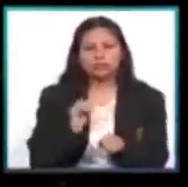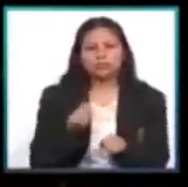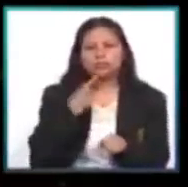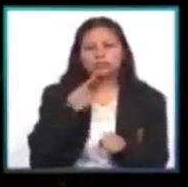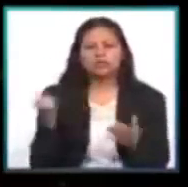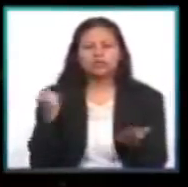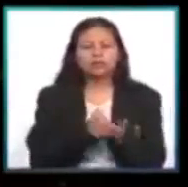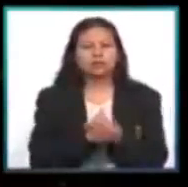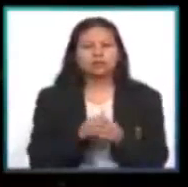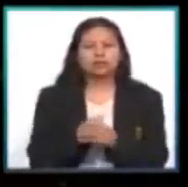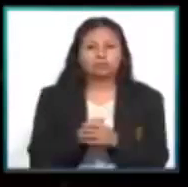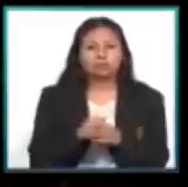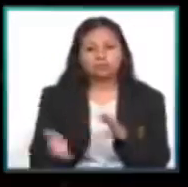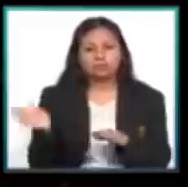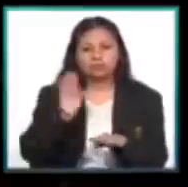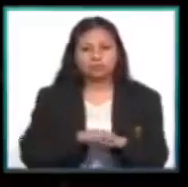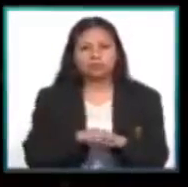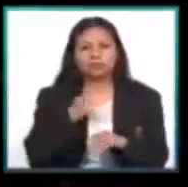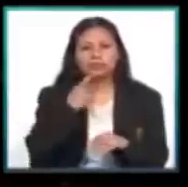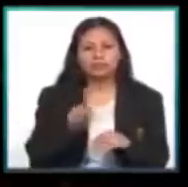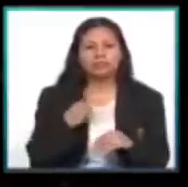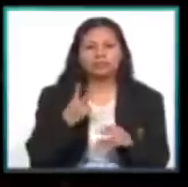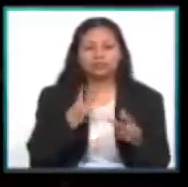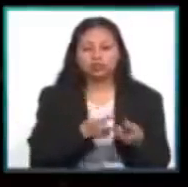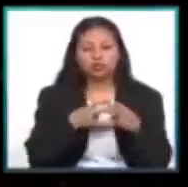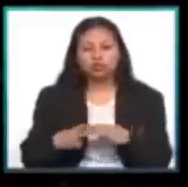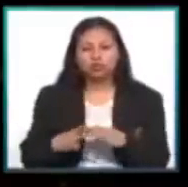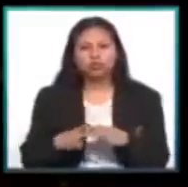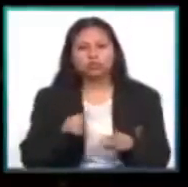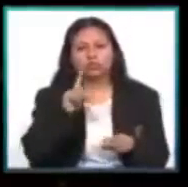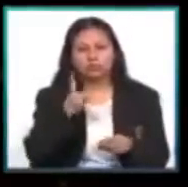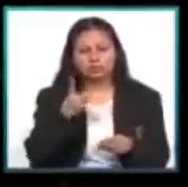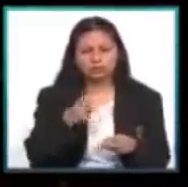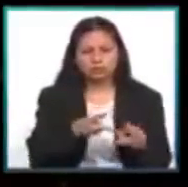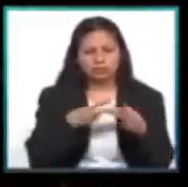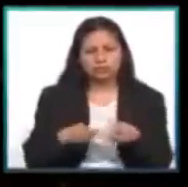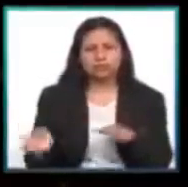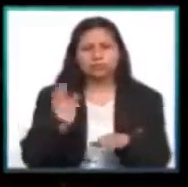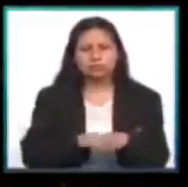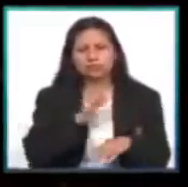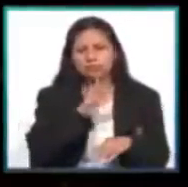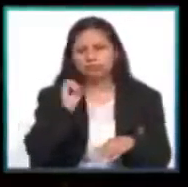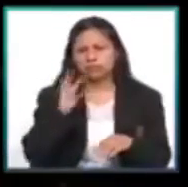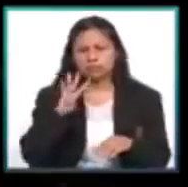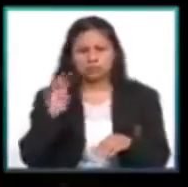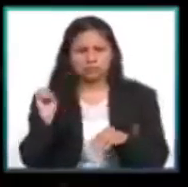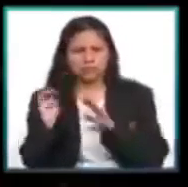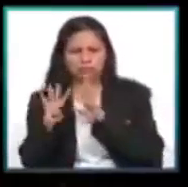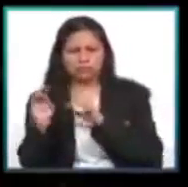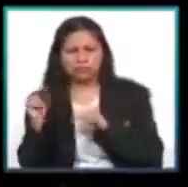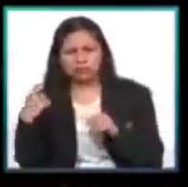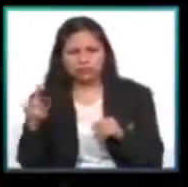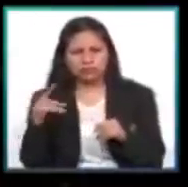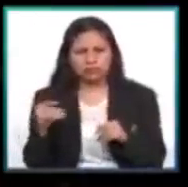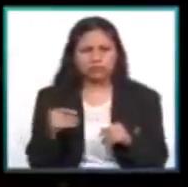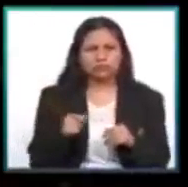está aprobando. Y además van dos préstamos, un préstamo más por 594 millones de dólares